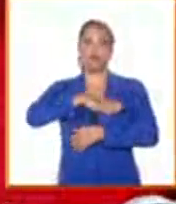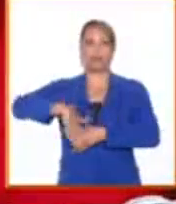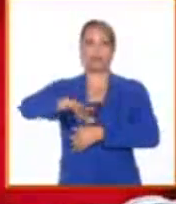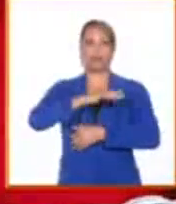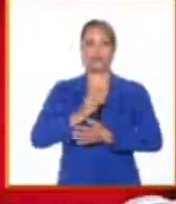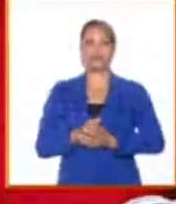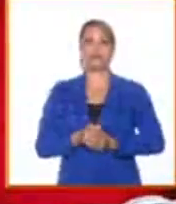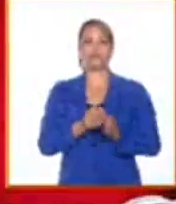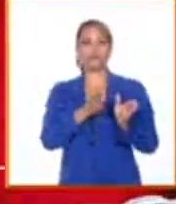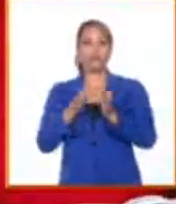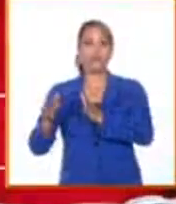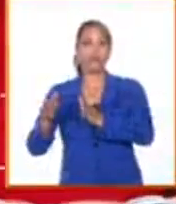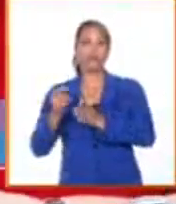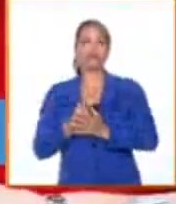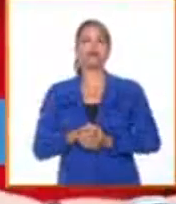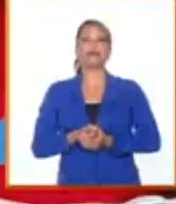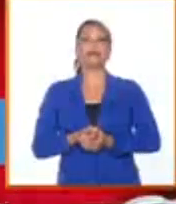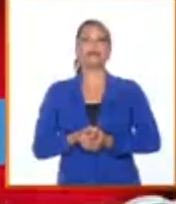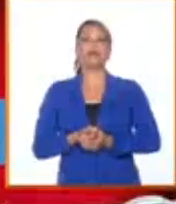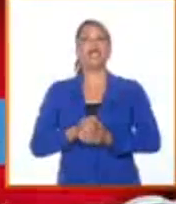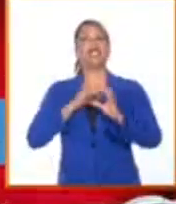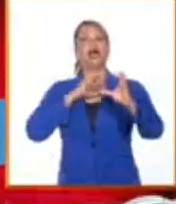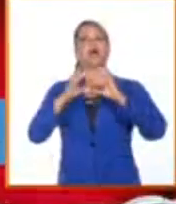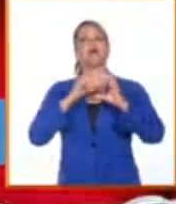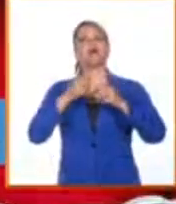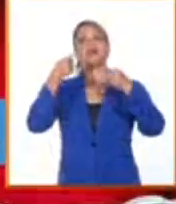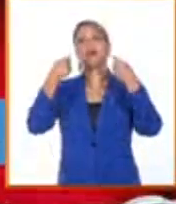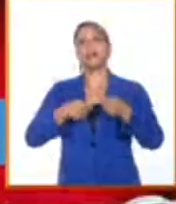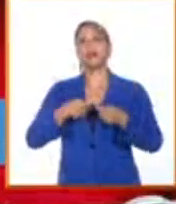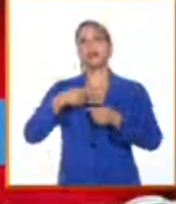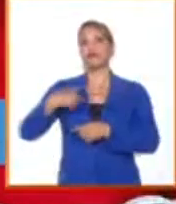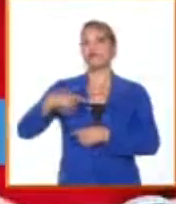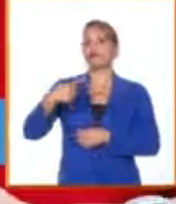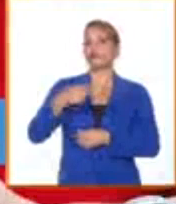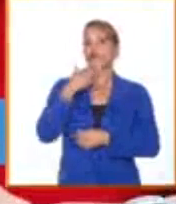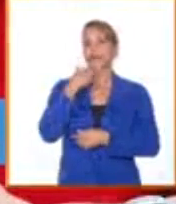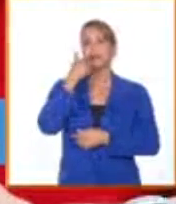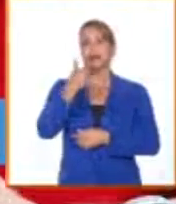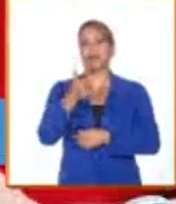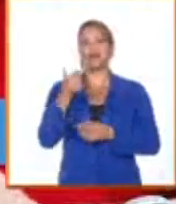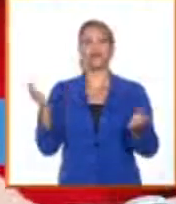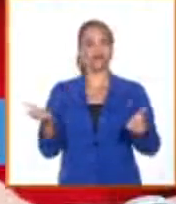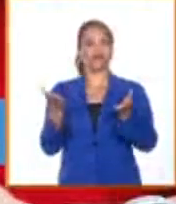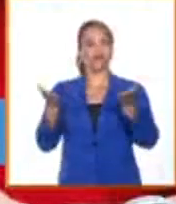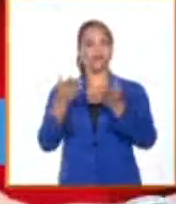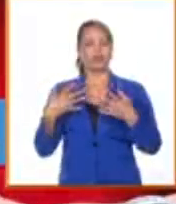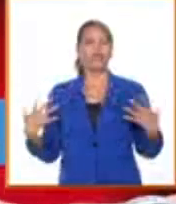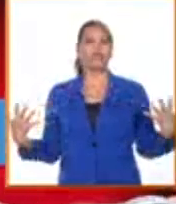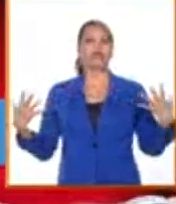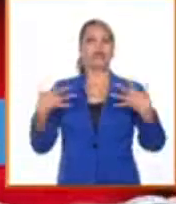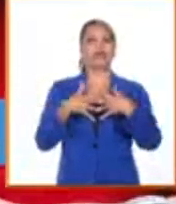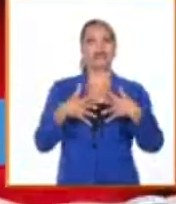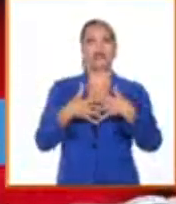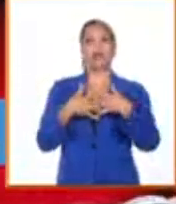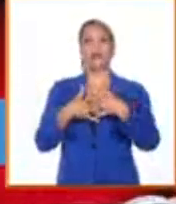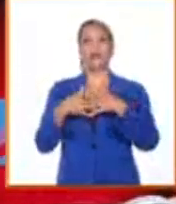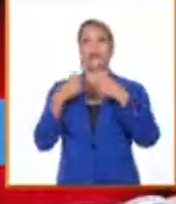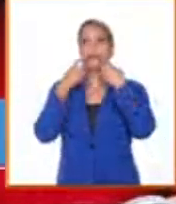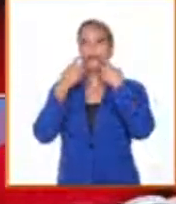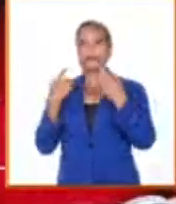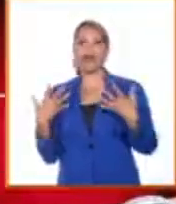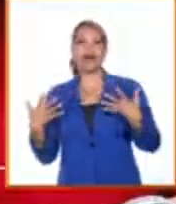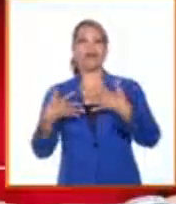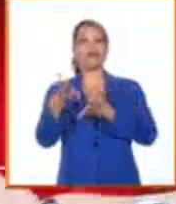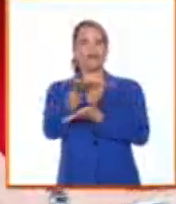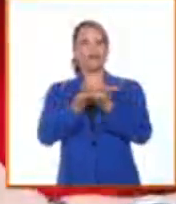esa comunicación, que sea cada vez más activa, más proactiva, que genere relaciones coherentes,